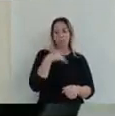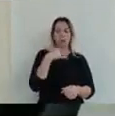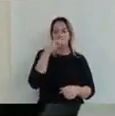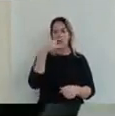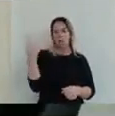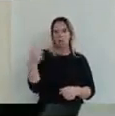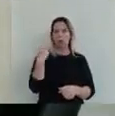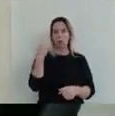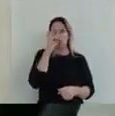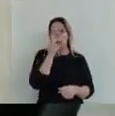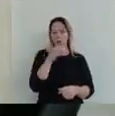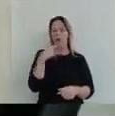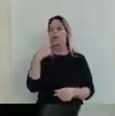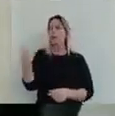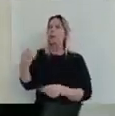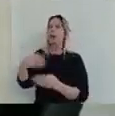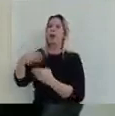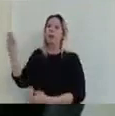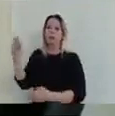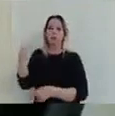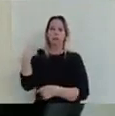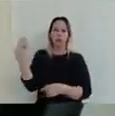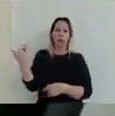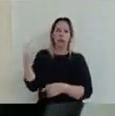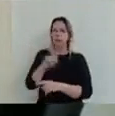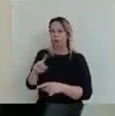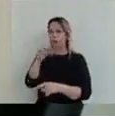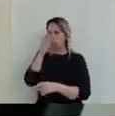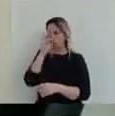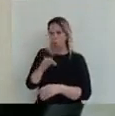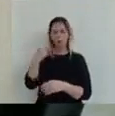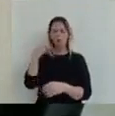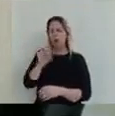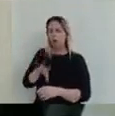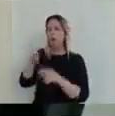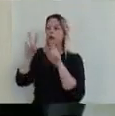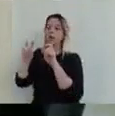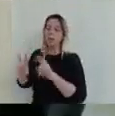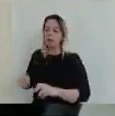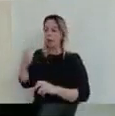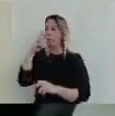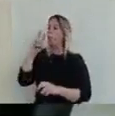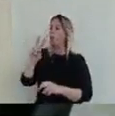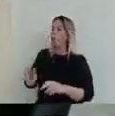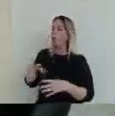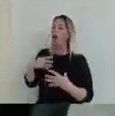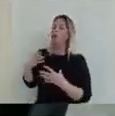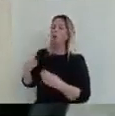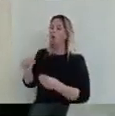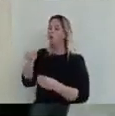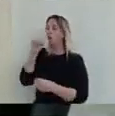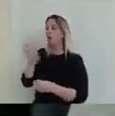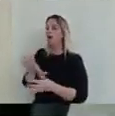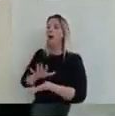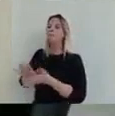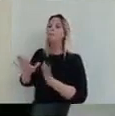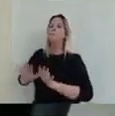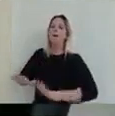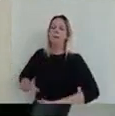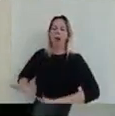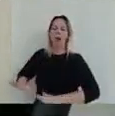abrir. Simplemente estuvimos allí porque fuimos convocados, los ayudamos, como es nuestra función también, de estar siempre al lado de